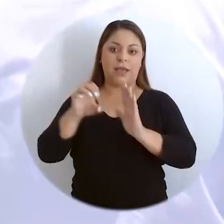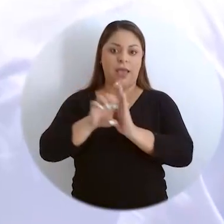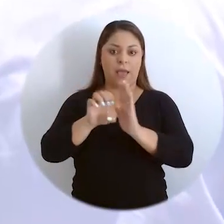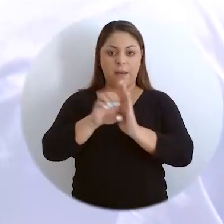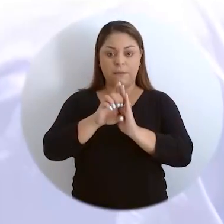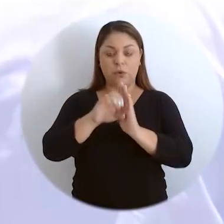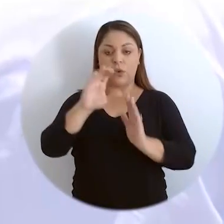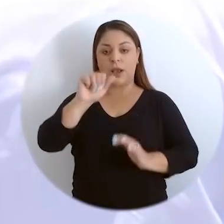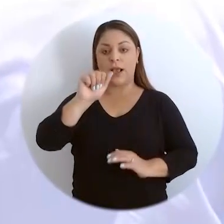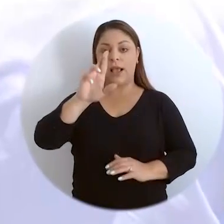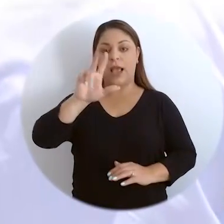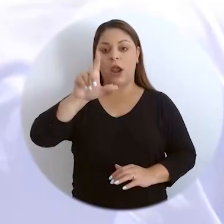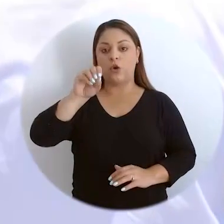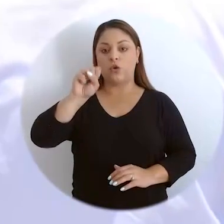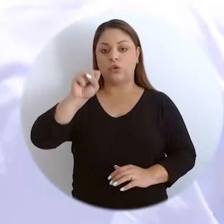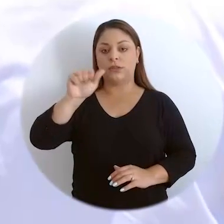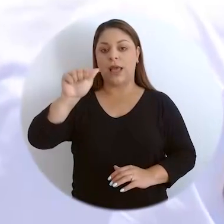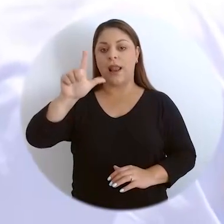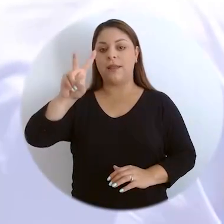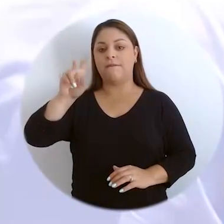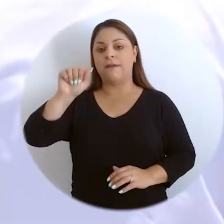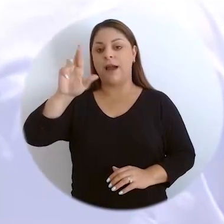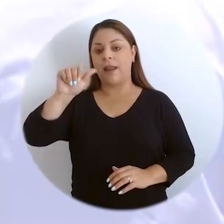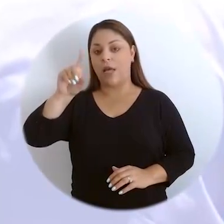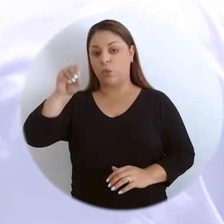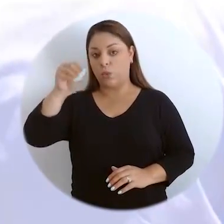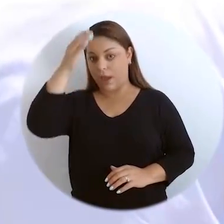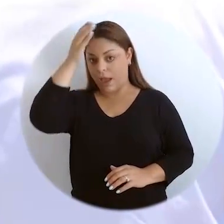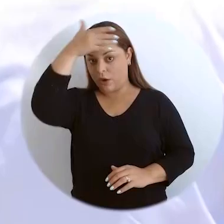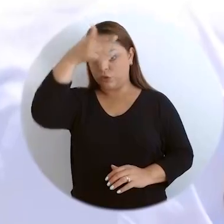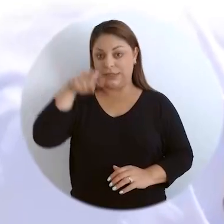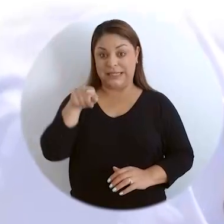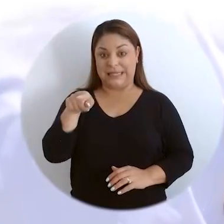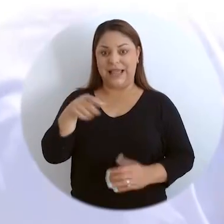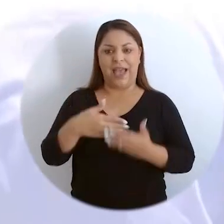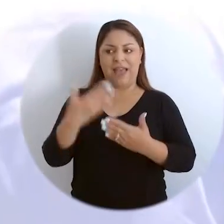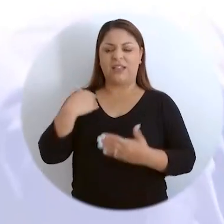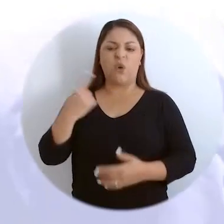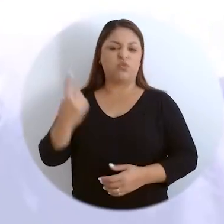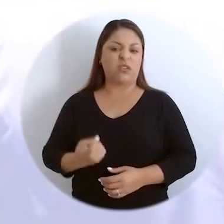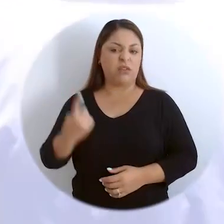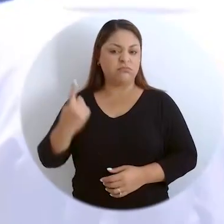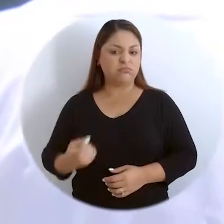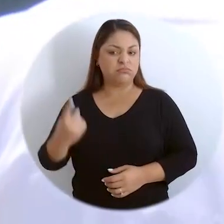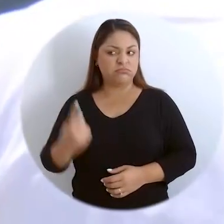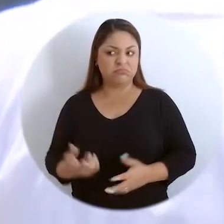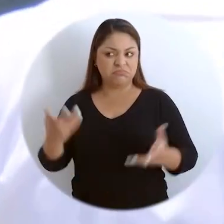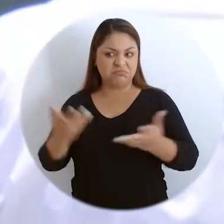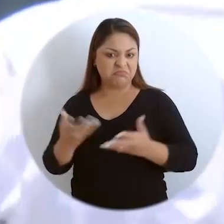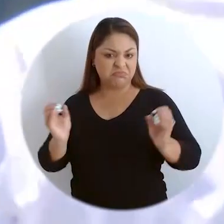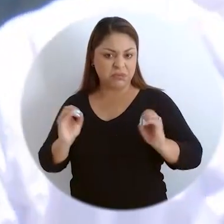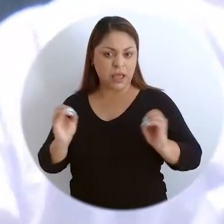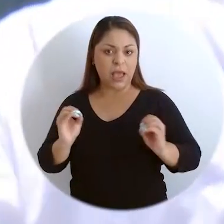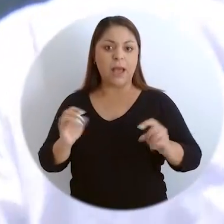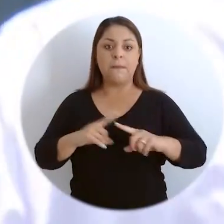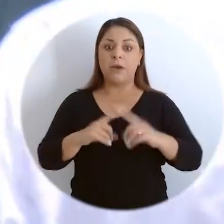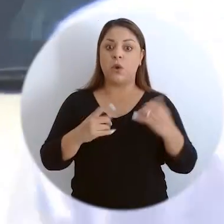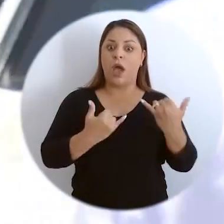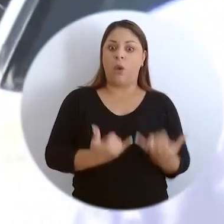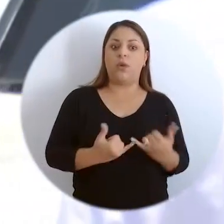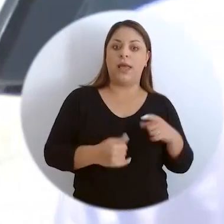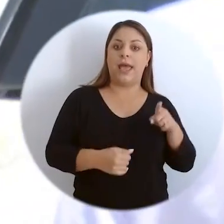mostrarse pues quizá con una mano fuerte, presente, que intente concentrar la cantidad de